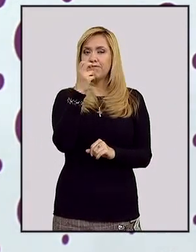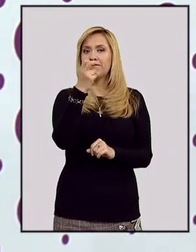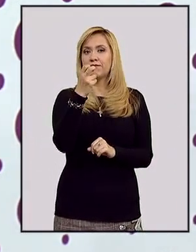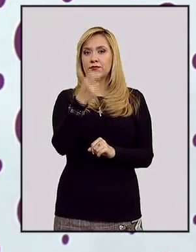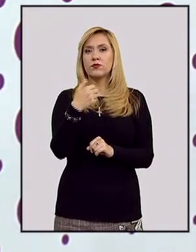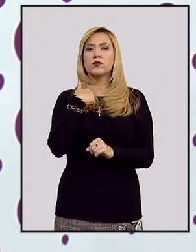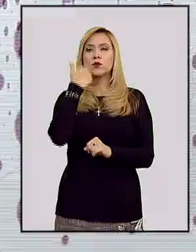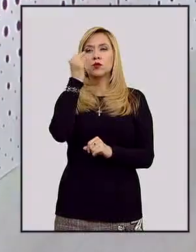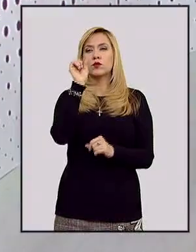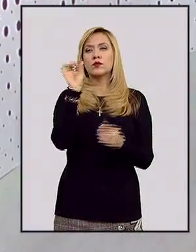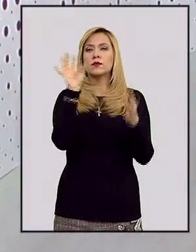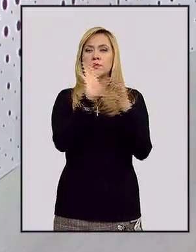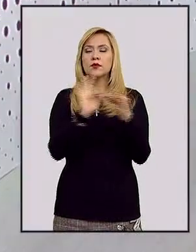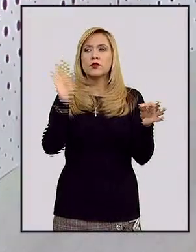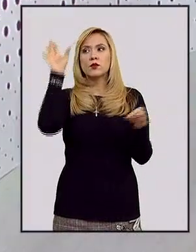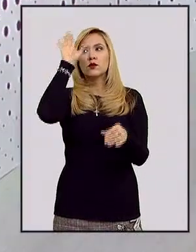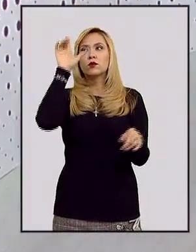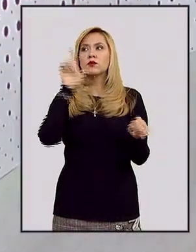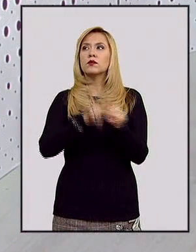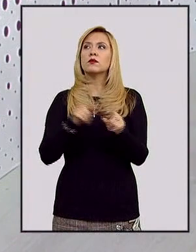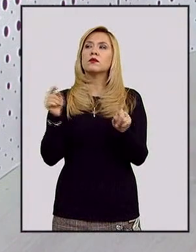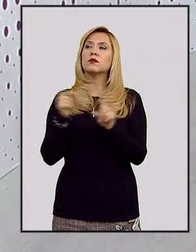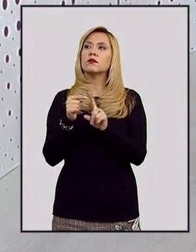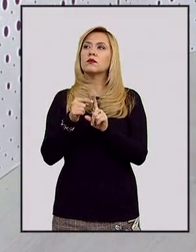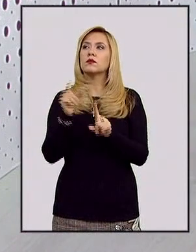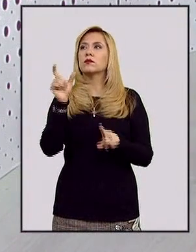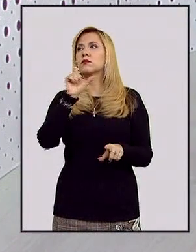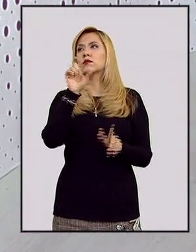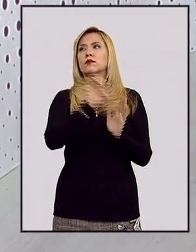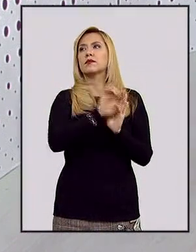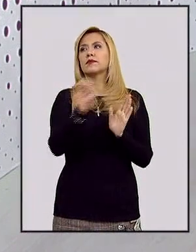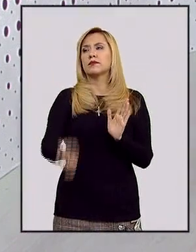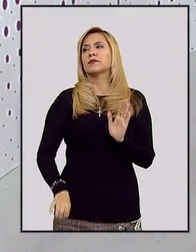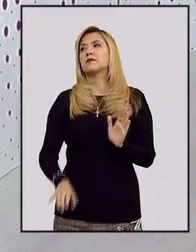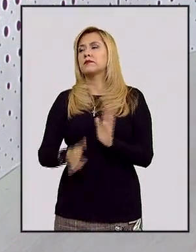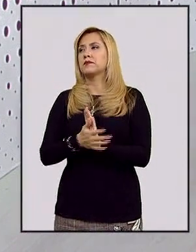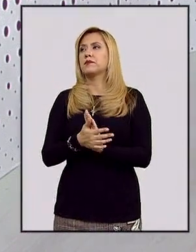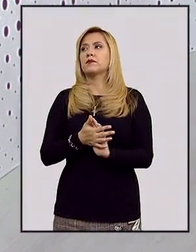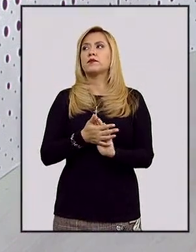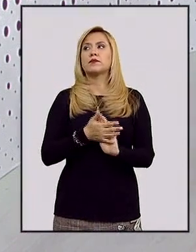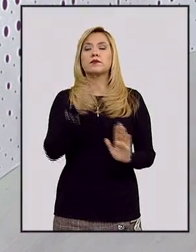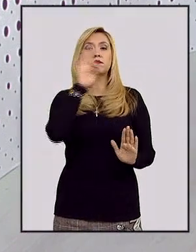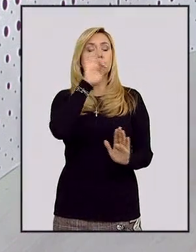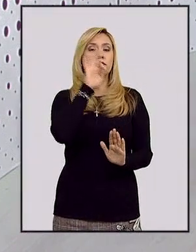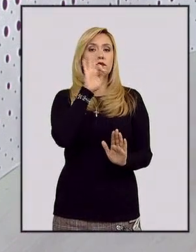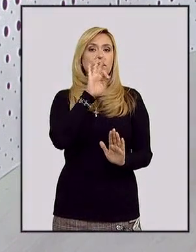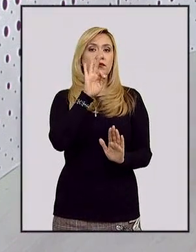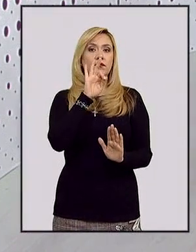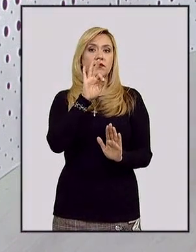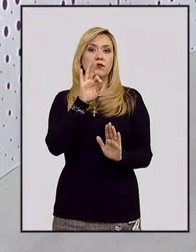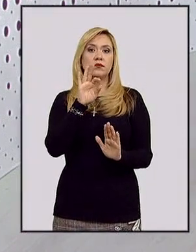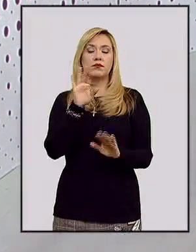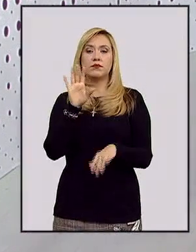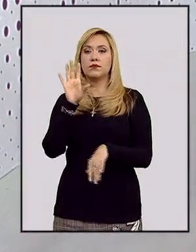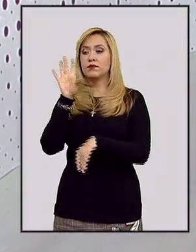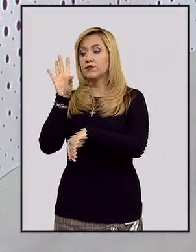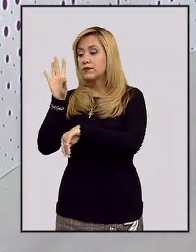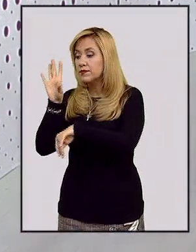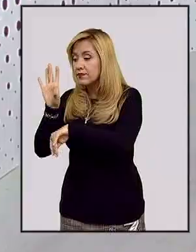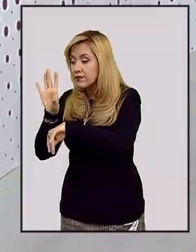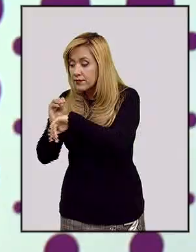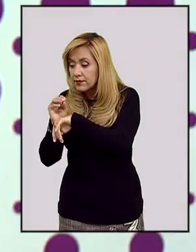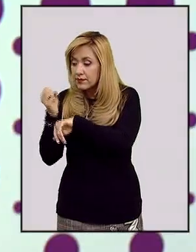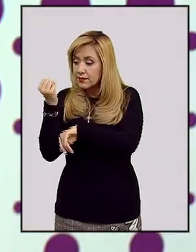quería abonar un poco al tema cultural, porque pensaba yo, por ejemplo, para poder otorgar el consentimiento informado,